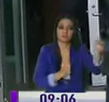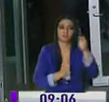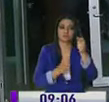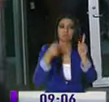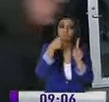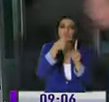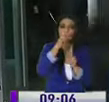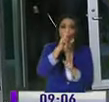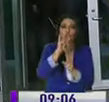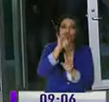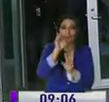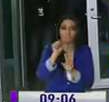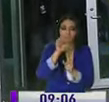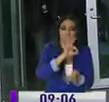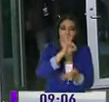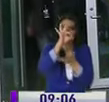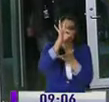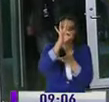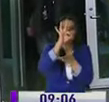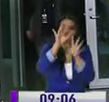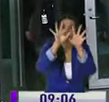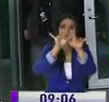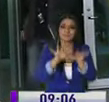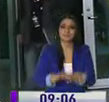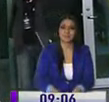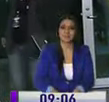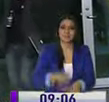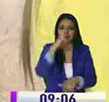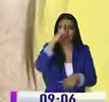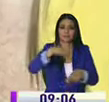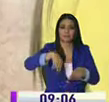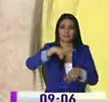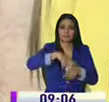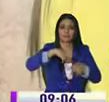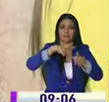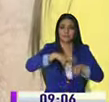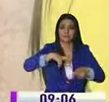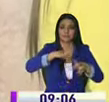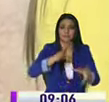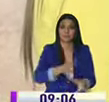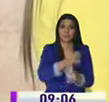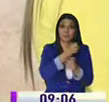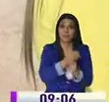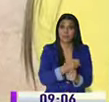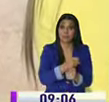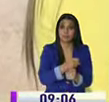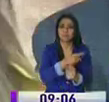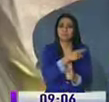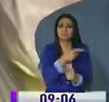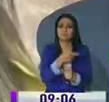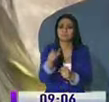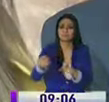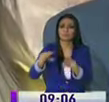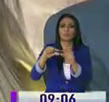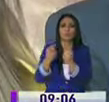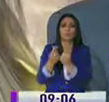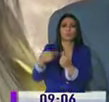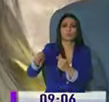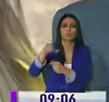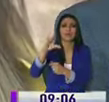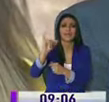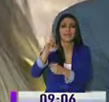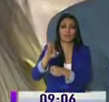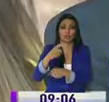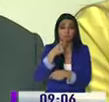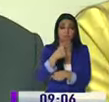vallejo titular de la secretaría nacional de inteligencia senna y me sale del bloque de creo sus integrantes de afirman tener suficientes